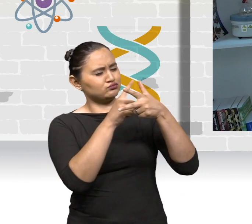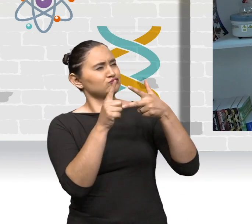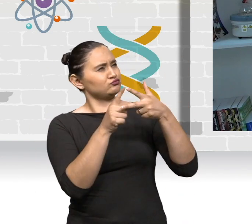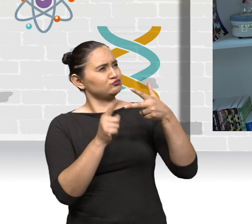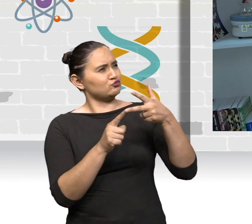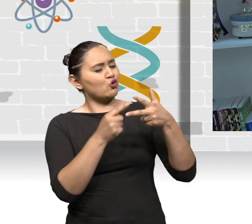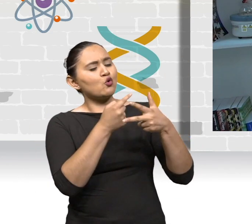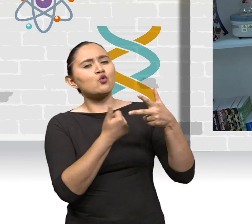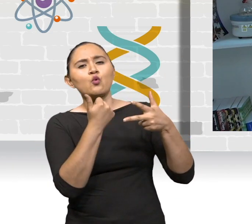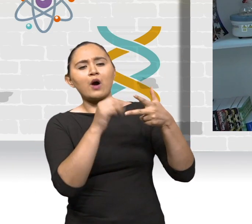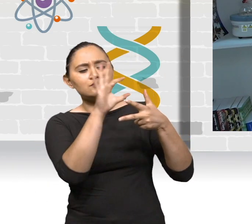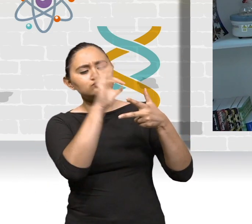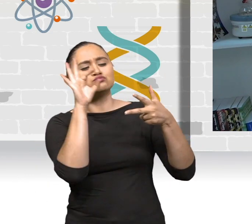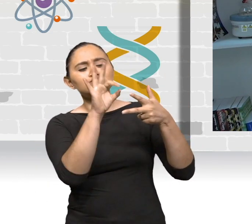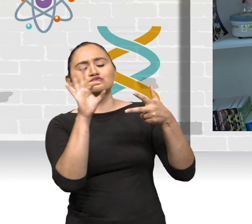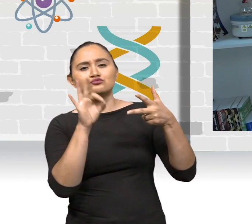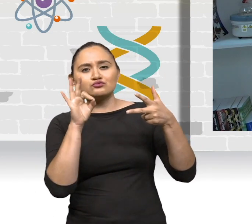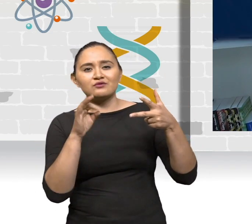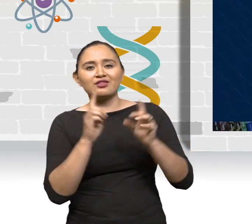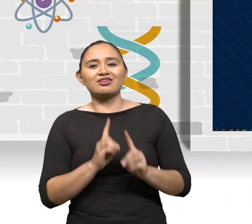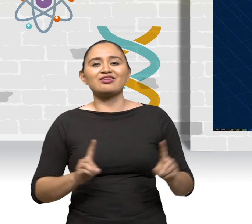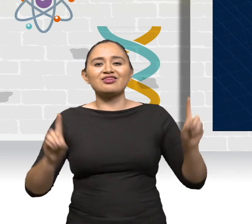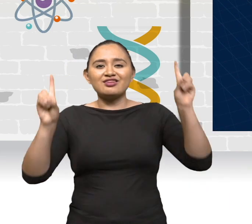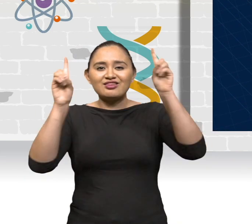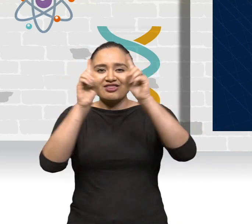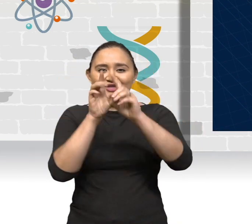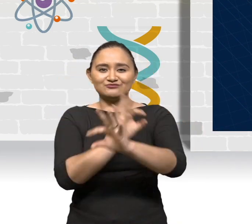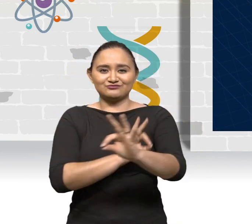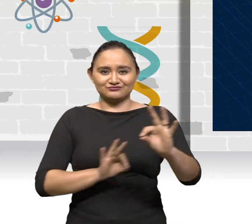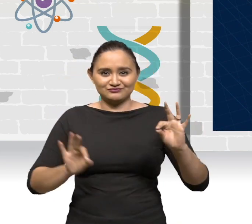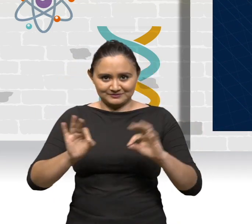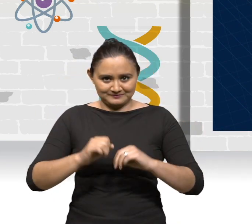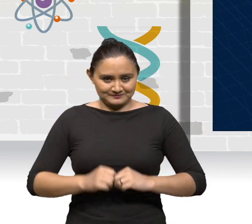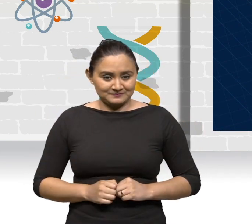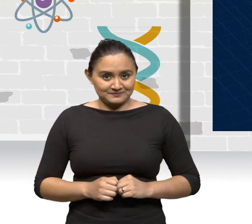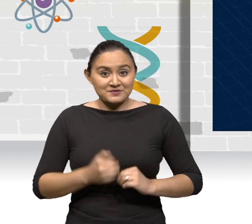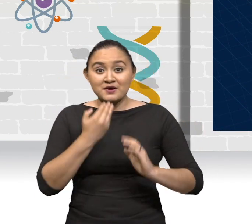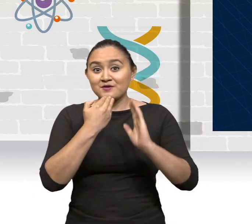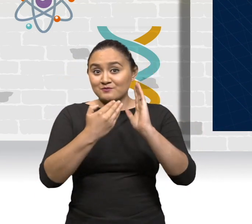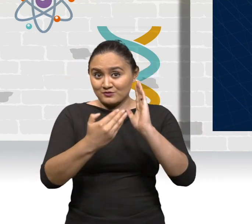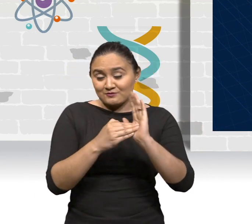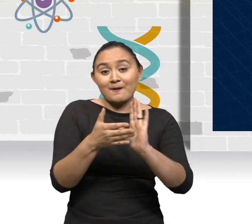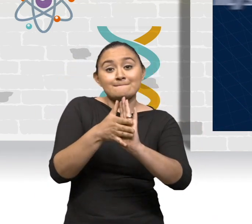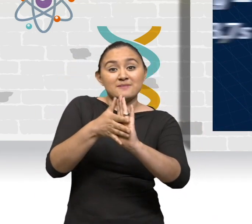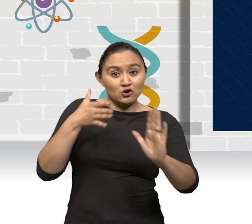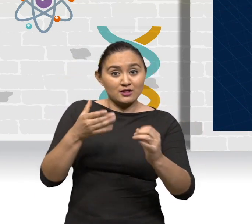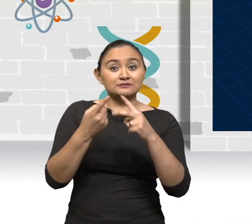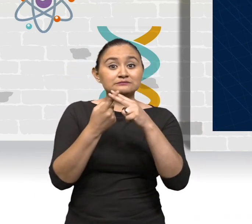identifica mejor con los datos de las variables que tú posees. En este caso,